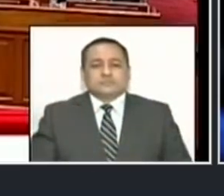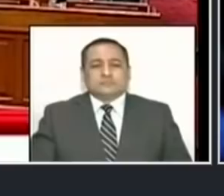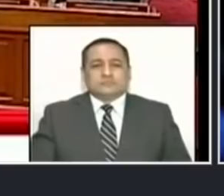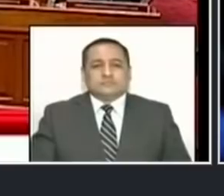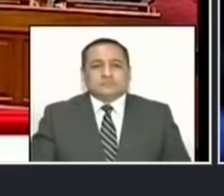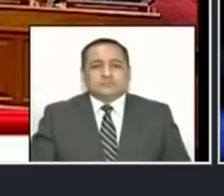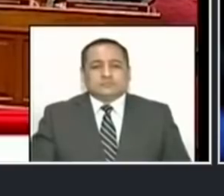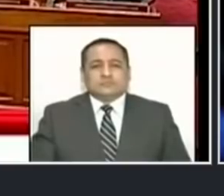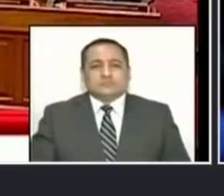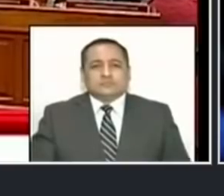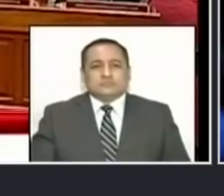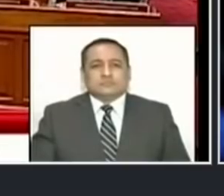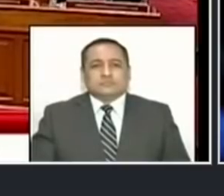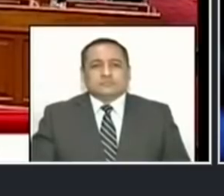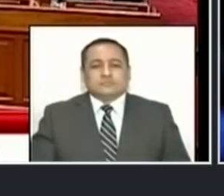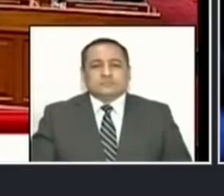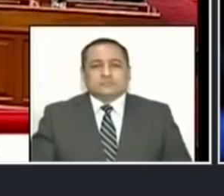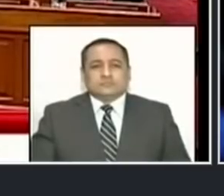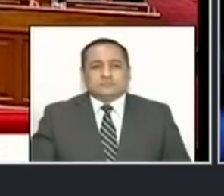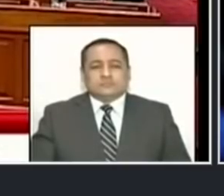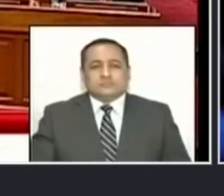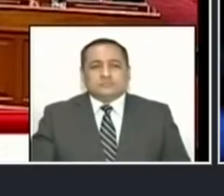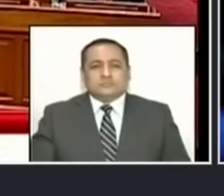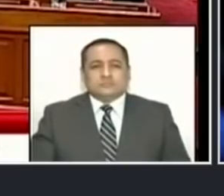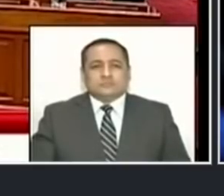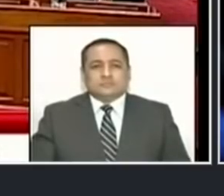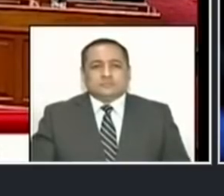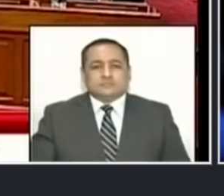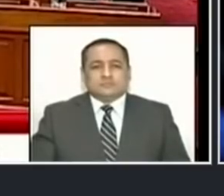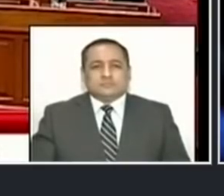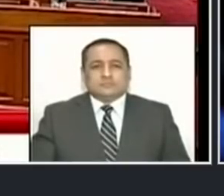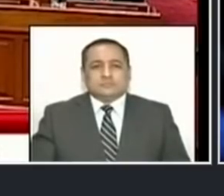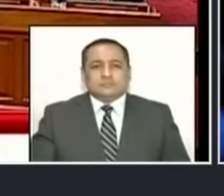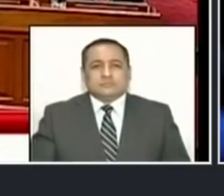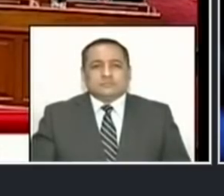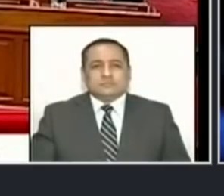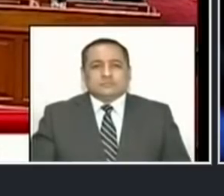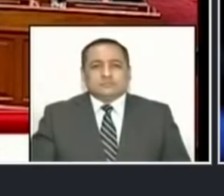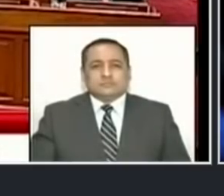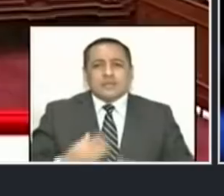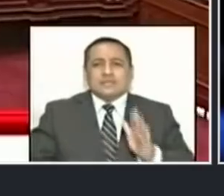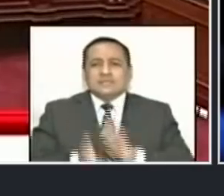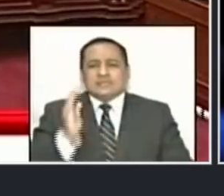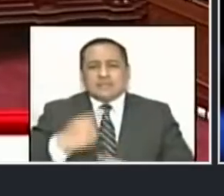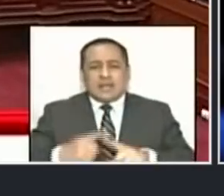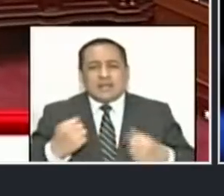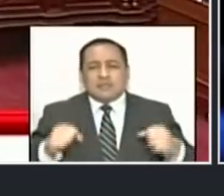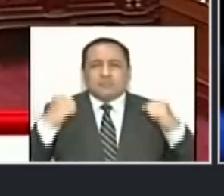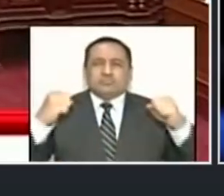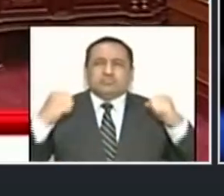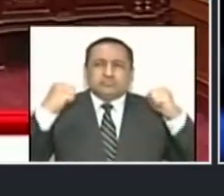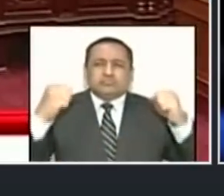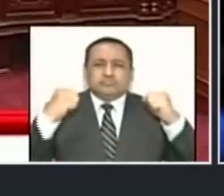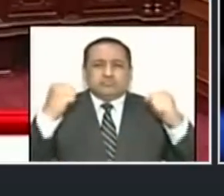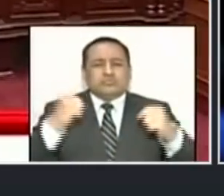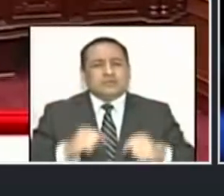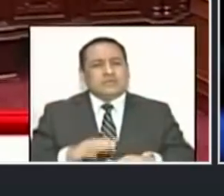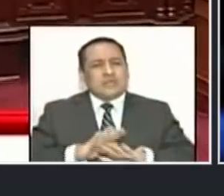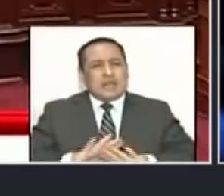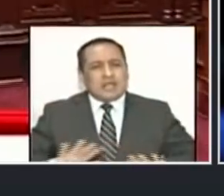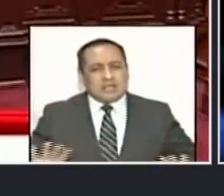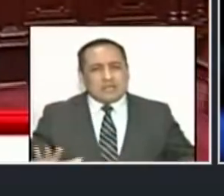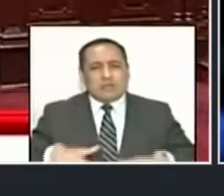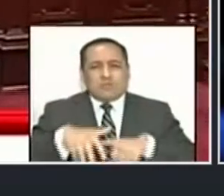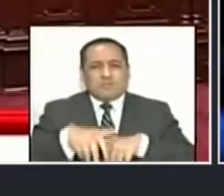justifiquen. Entonces, claro... Voto preferencial también, Gino, ¿no? Fundamental, ¿no? Perdón. Si por un lado hace que el proceso